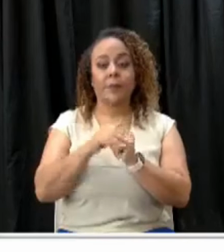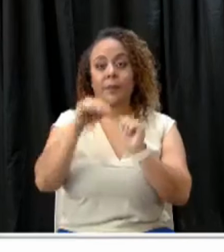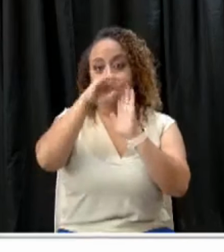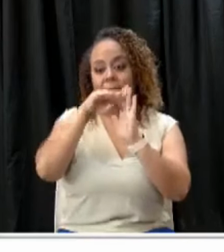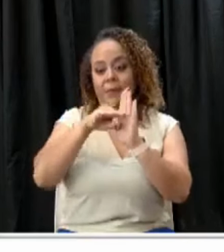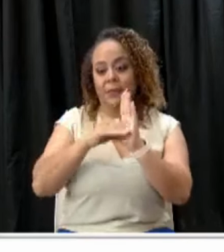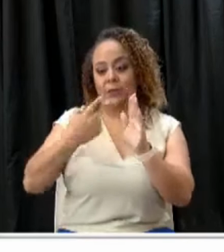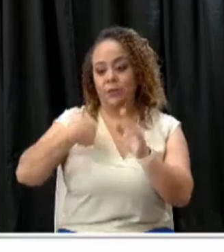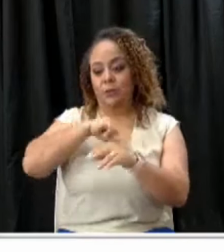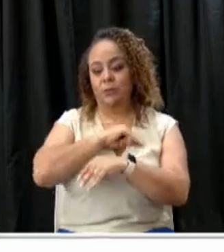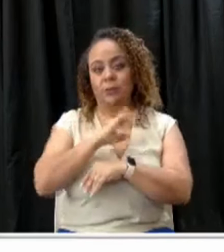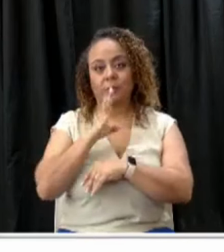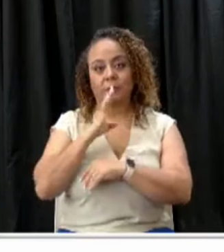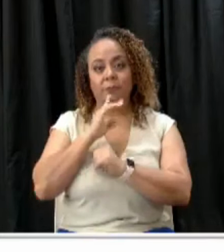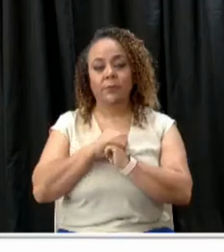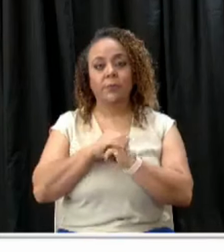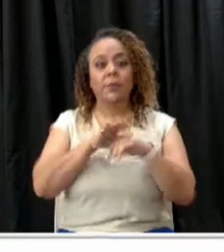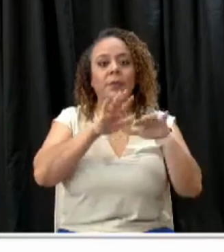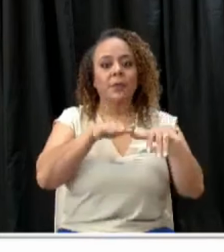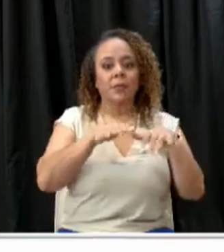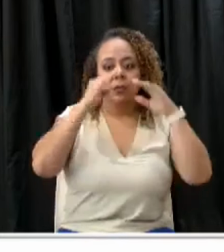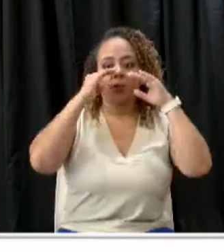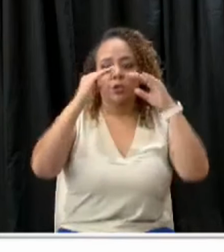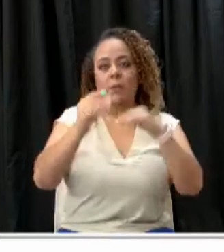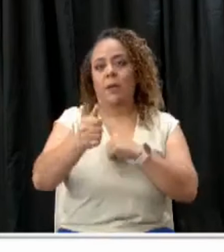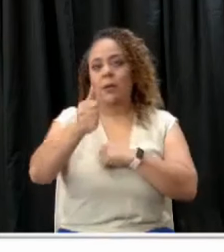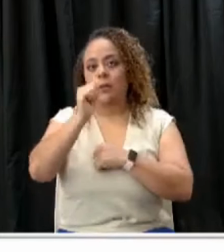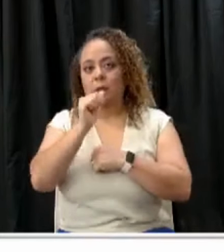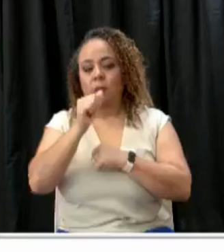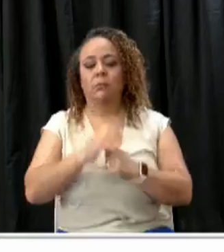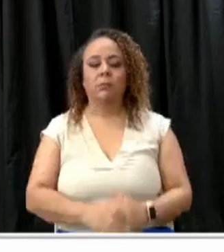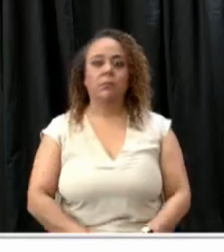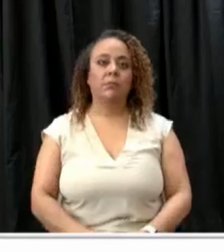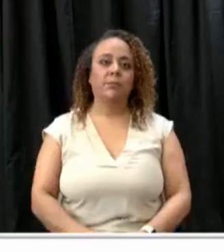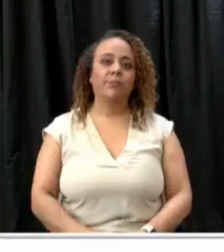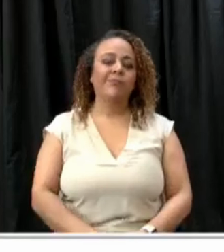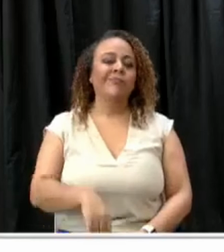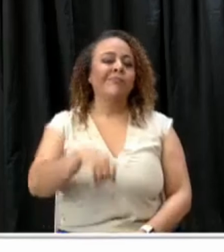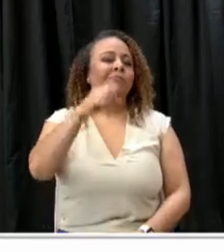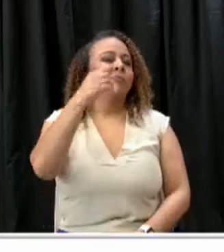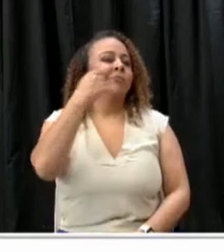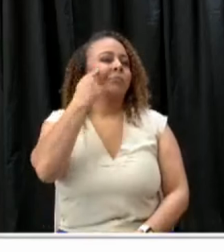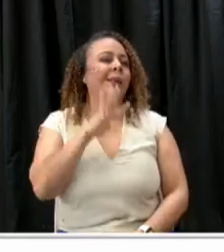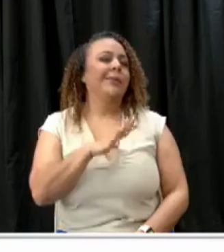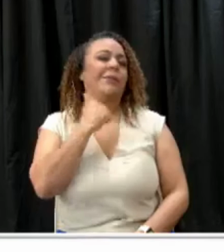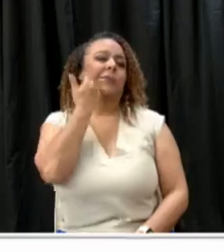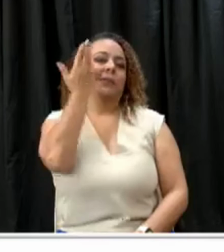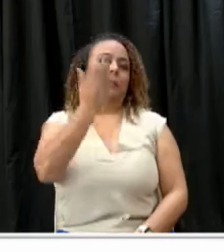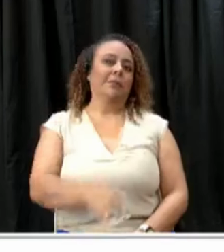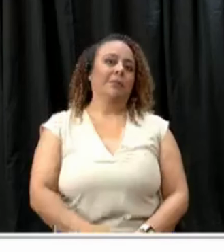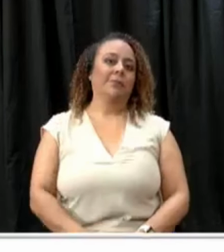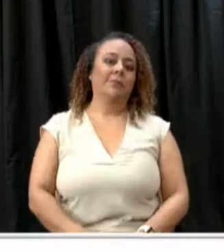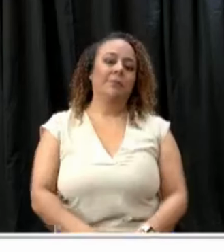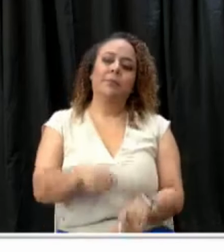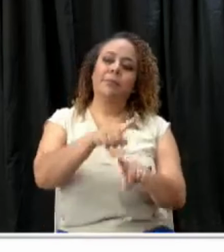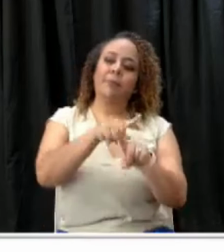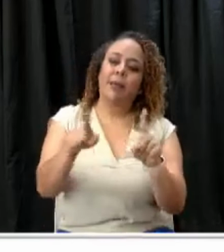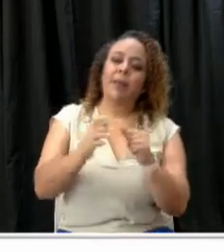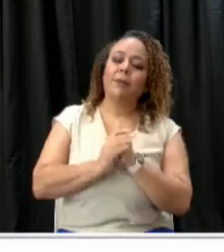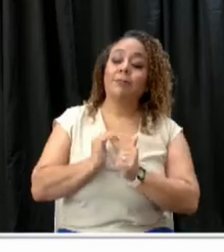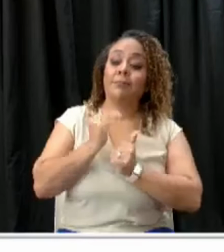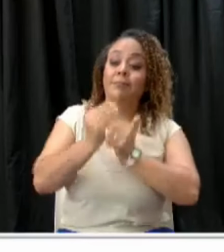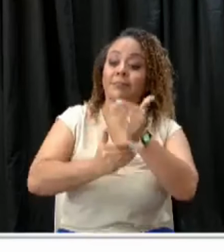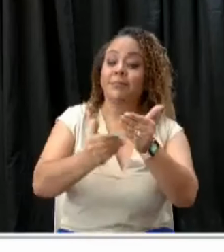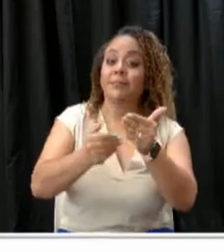medidas de las que estamos hablando, descanso, sombra e hidratación, pueden sonar muy sencillas, pero que el puesta en marcha en